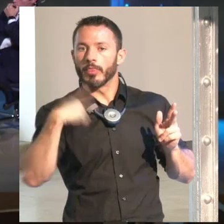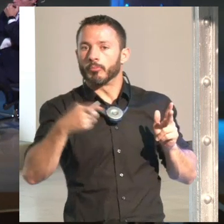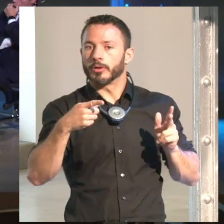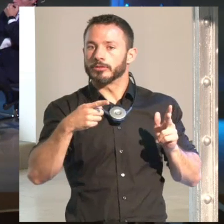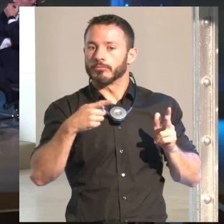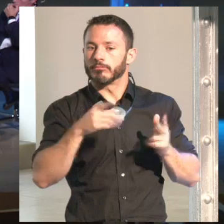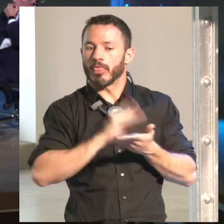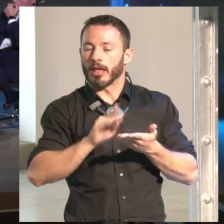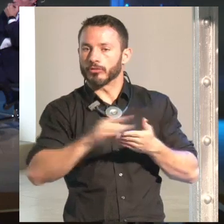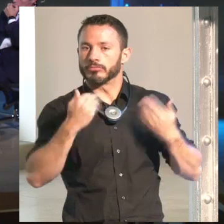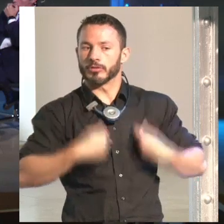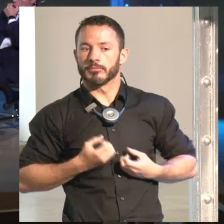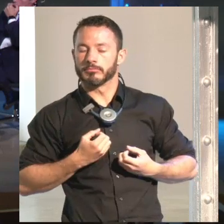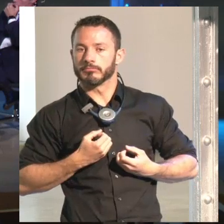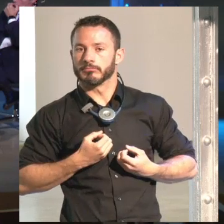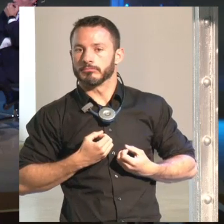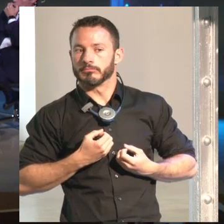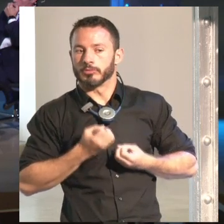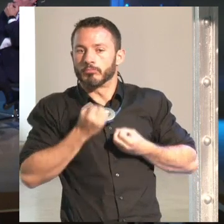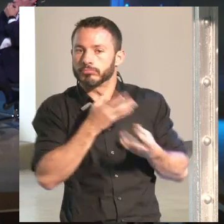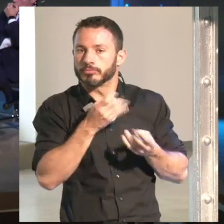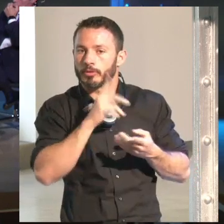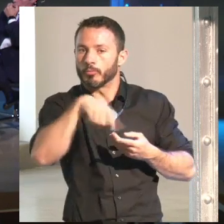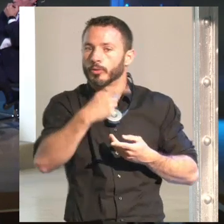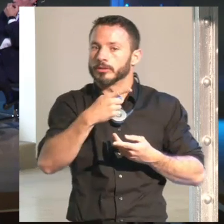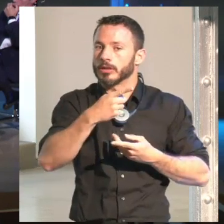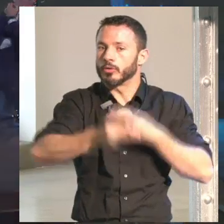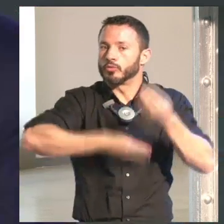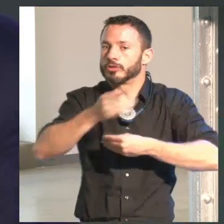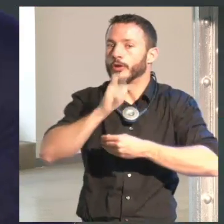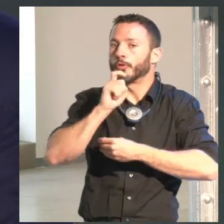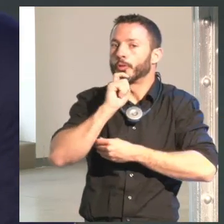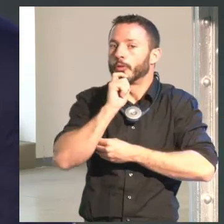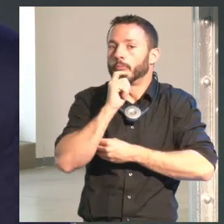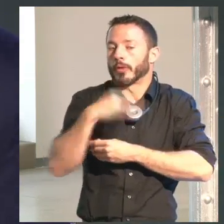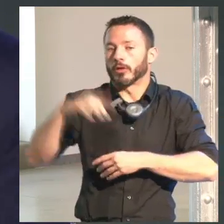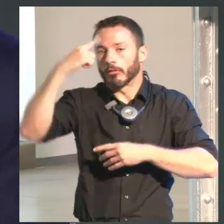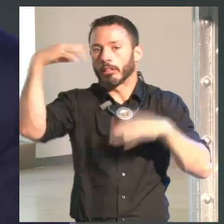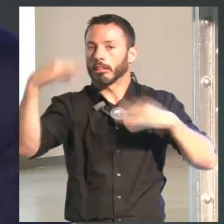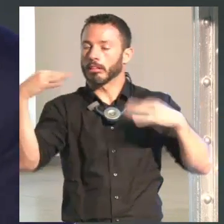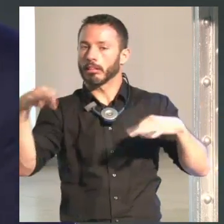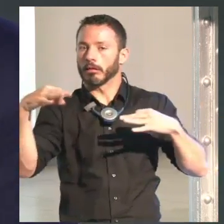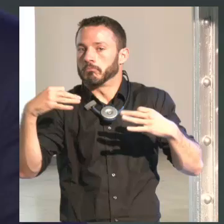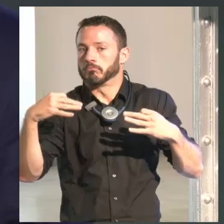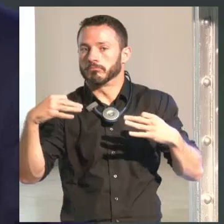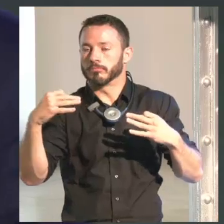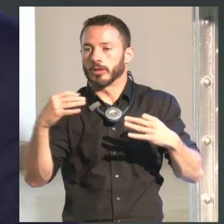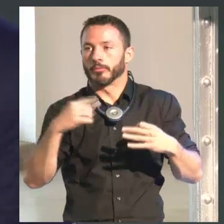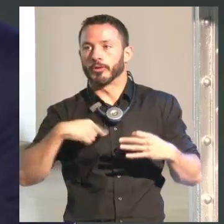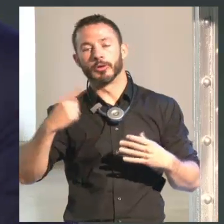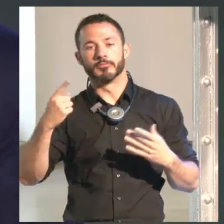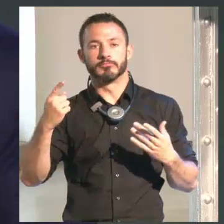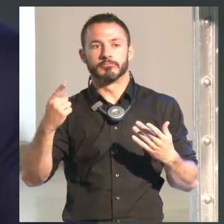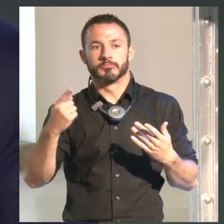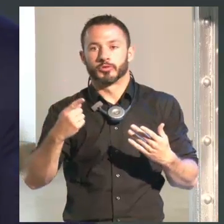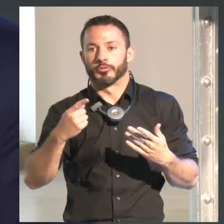yo desconozca. Por lo tanto, quizá estoy siendo un poco naif en el sentido que desconozco y por lo tanto no soy consciente de que